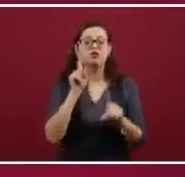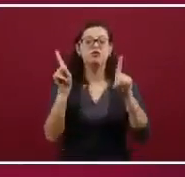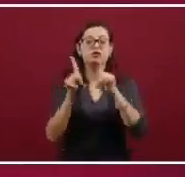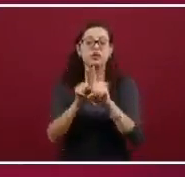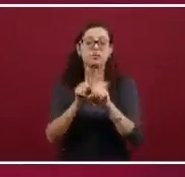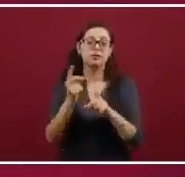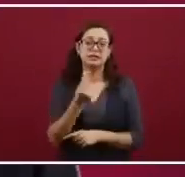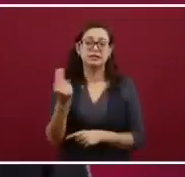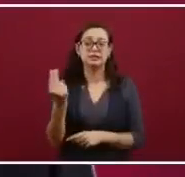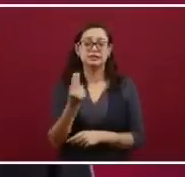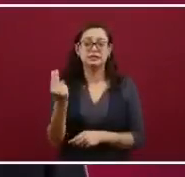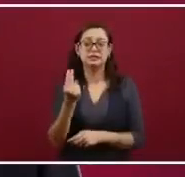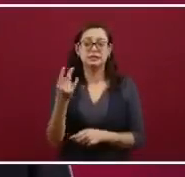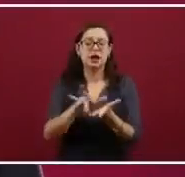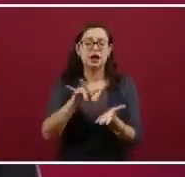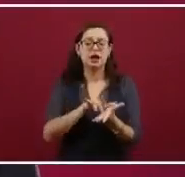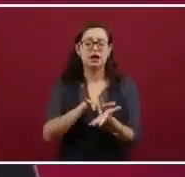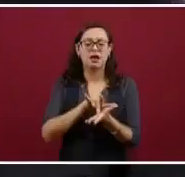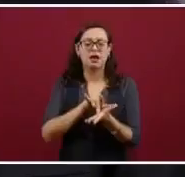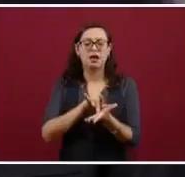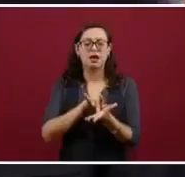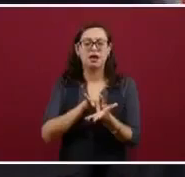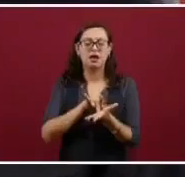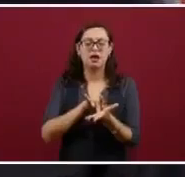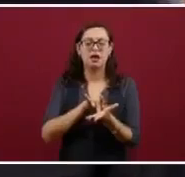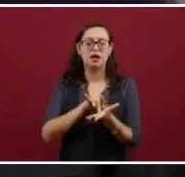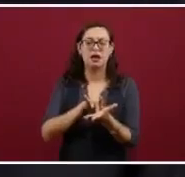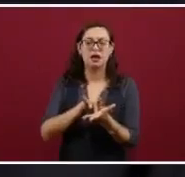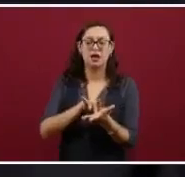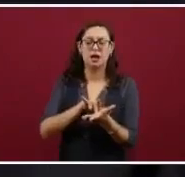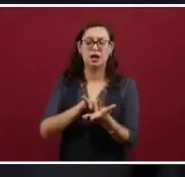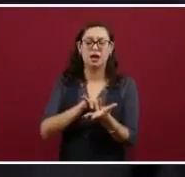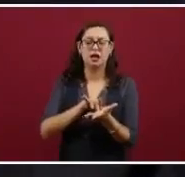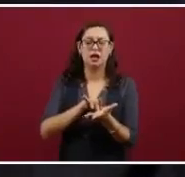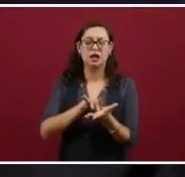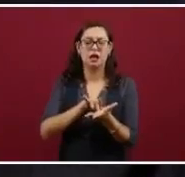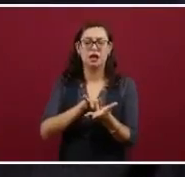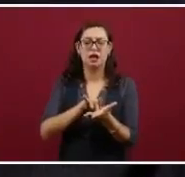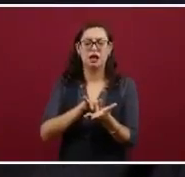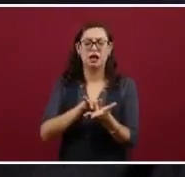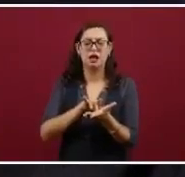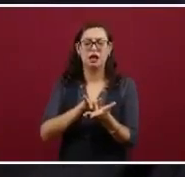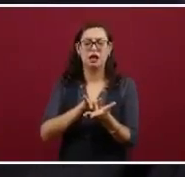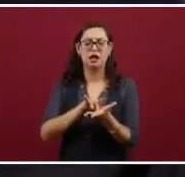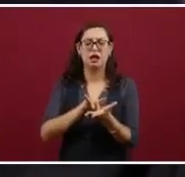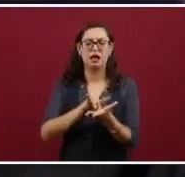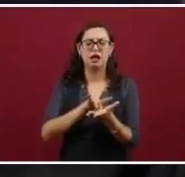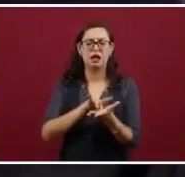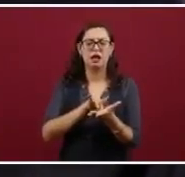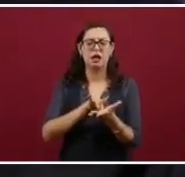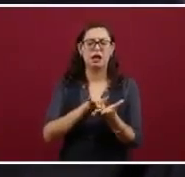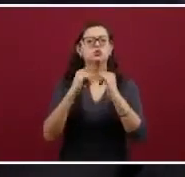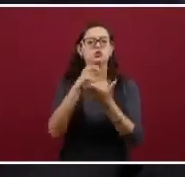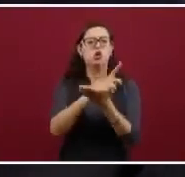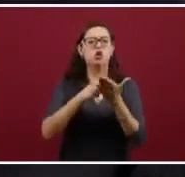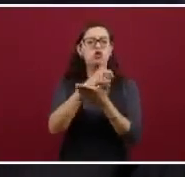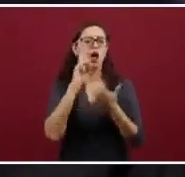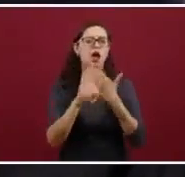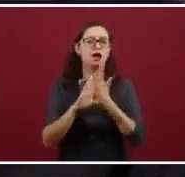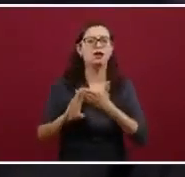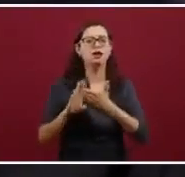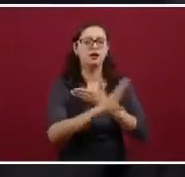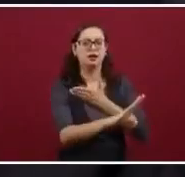apoyar al Instituto de las del combate a las y de prevención a las adicciones,